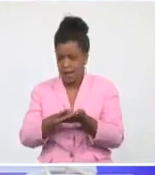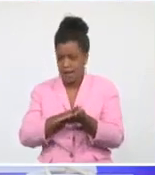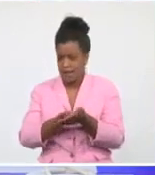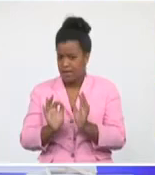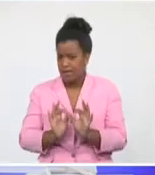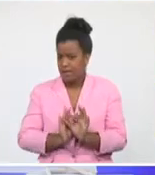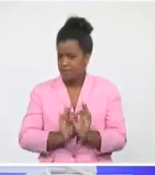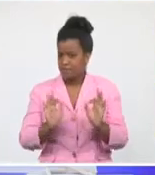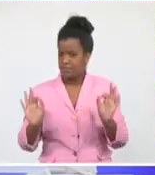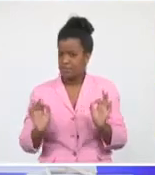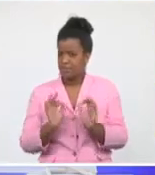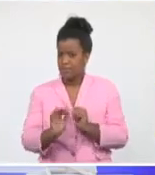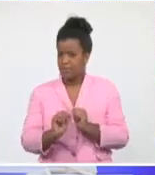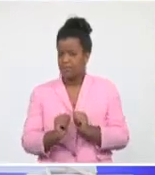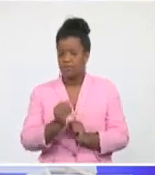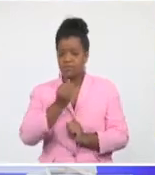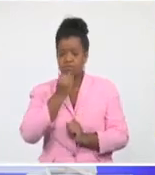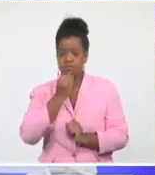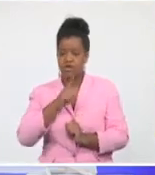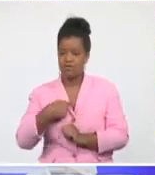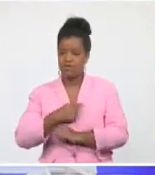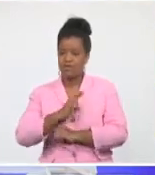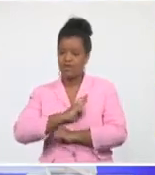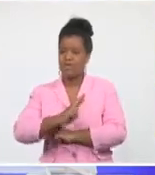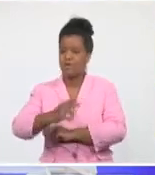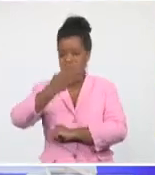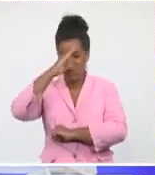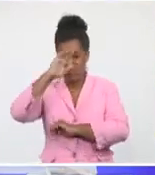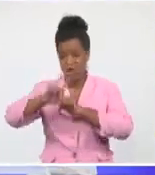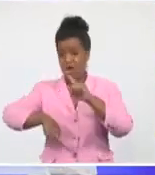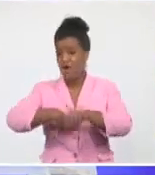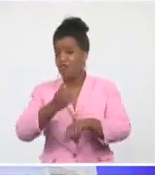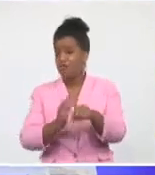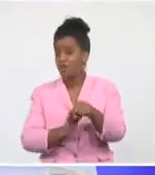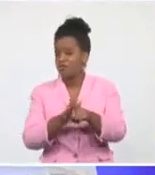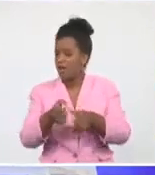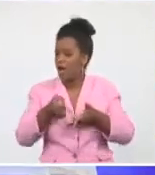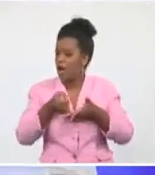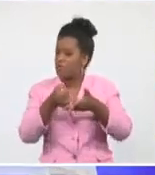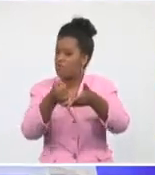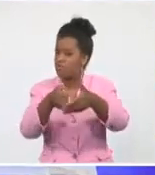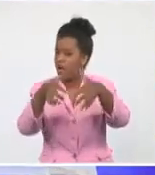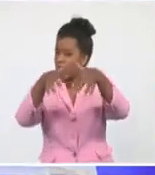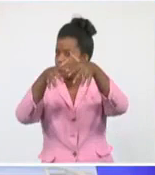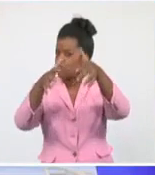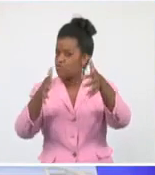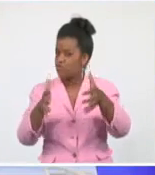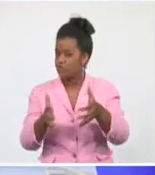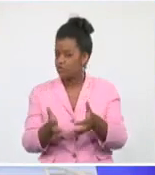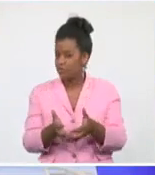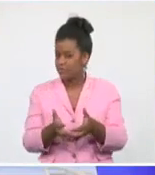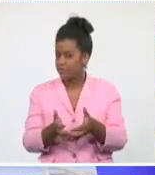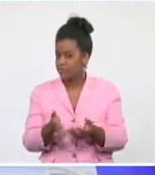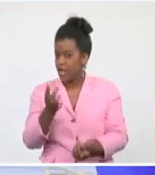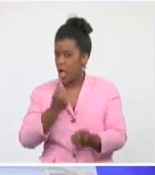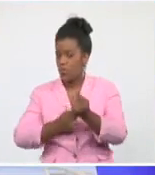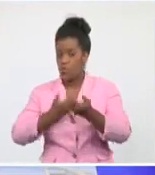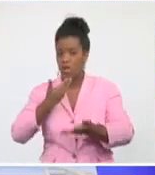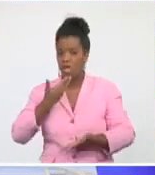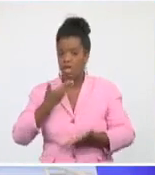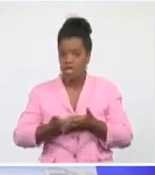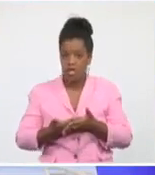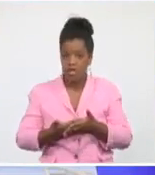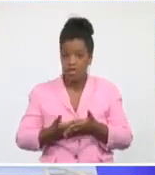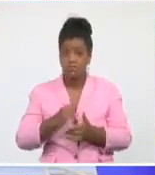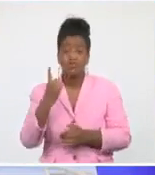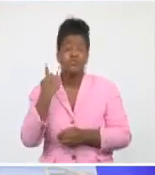especializados, han hecho posible la respuesta cubana a la pandemia que parece sorprender a algunos. A poco más de un